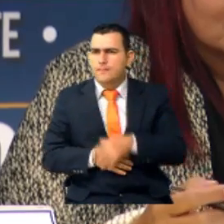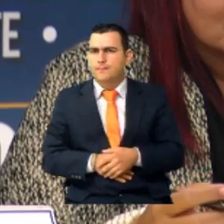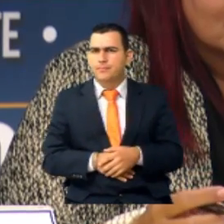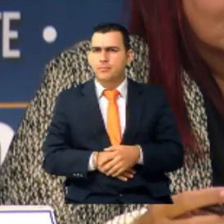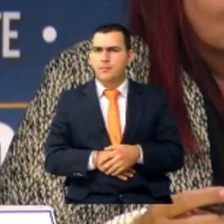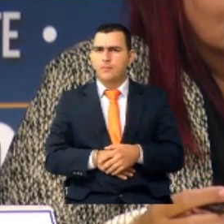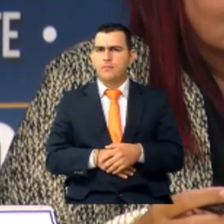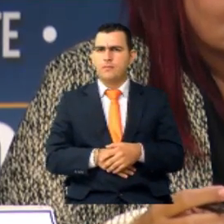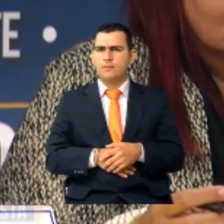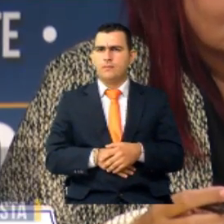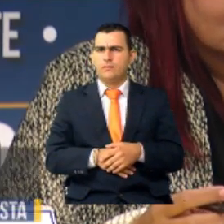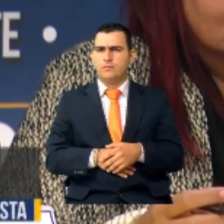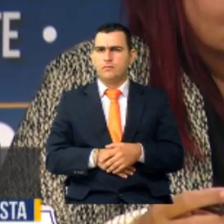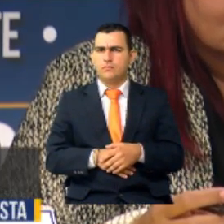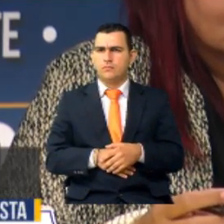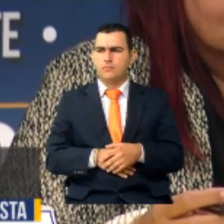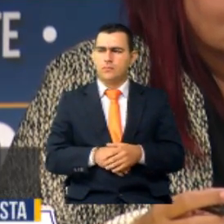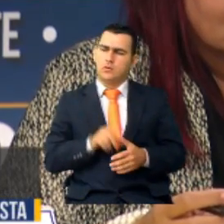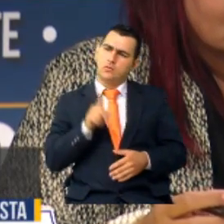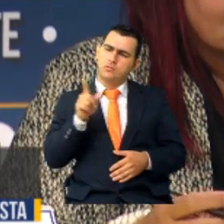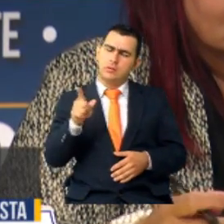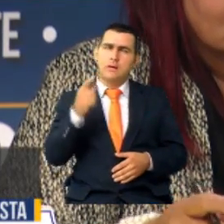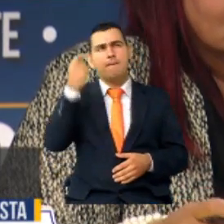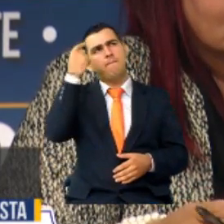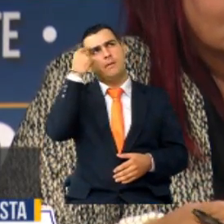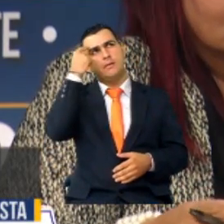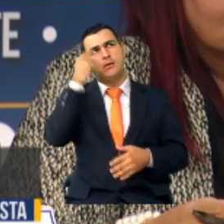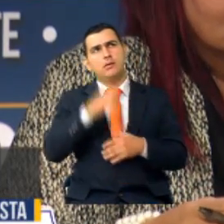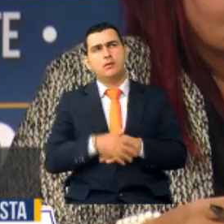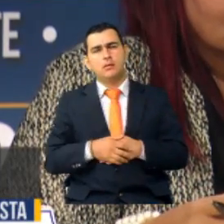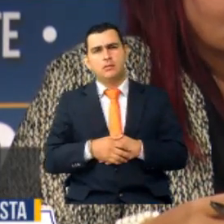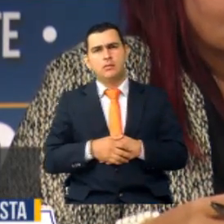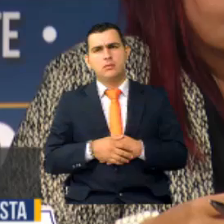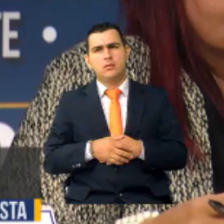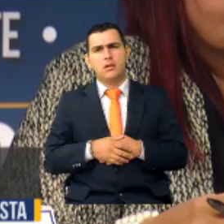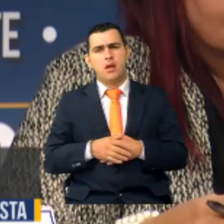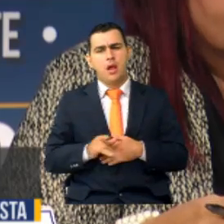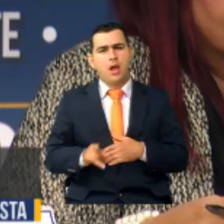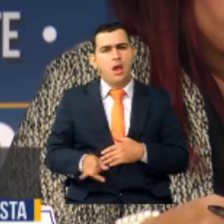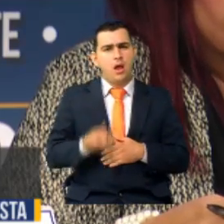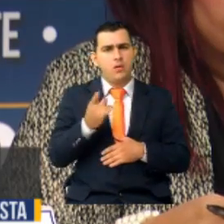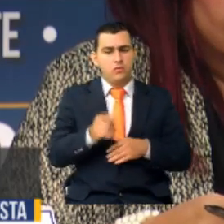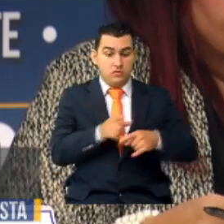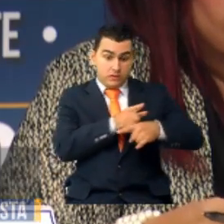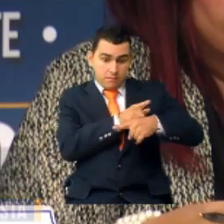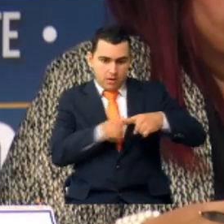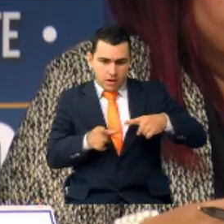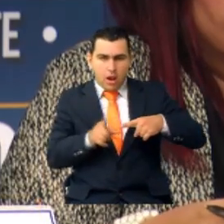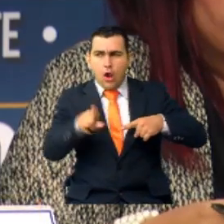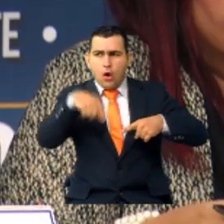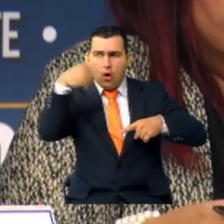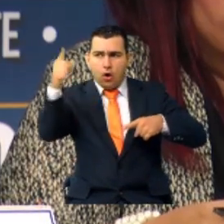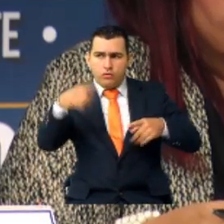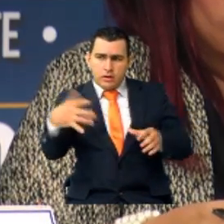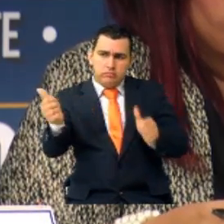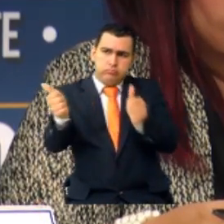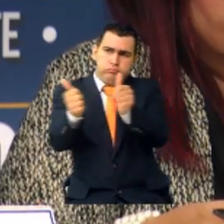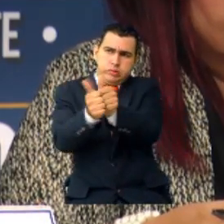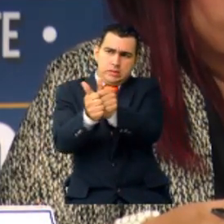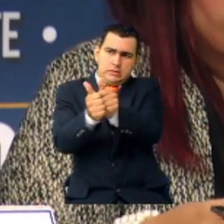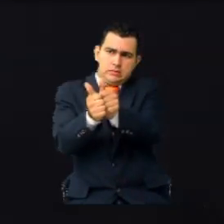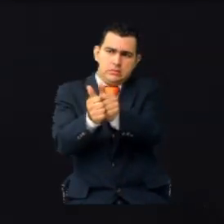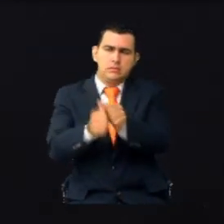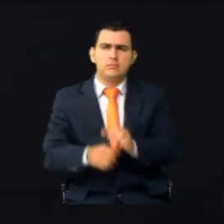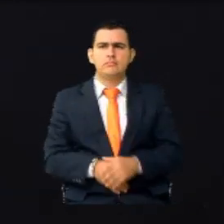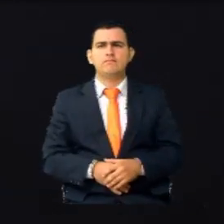Sin embargo, ¿no han pensado en estas últimas semanas hacer alguna alianza con alguna otra campaña para finalizar la contienda?